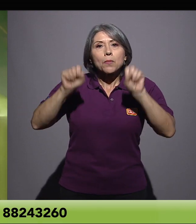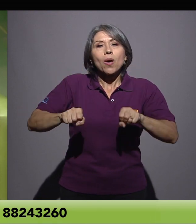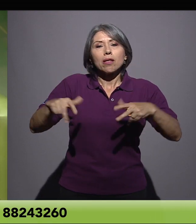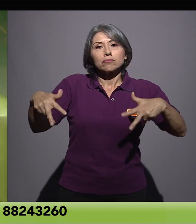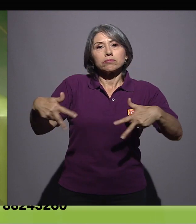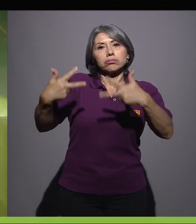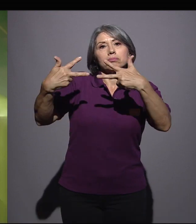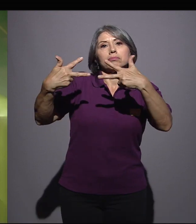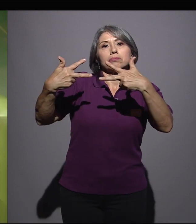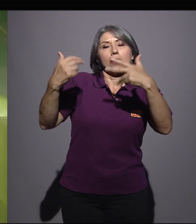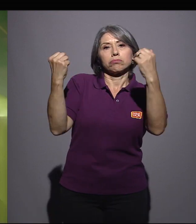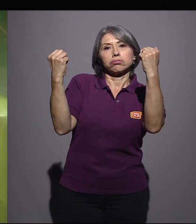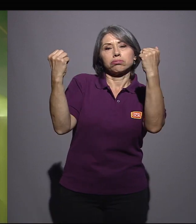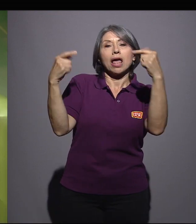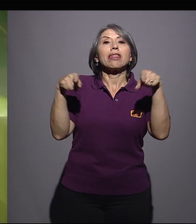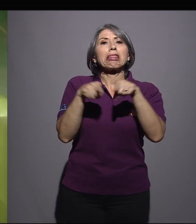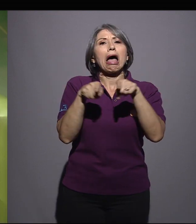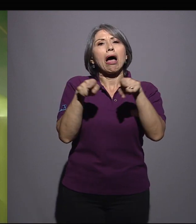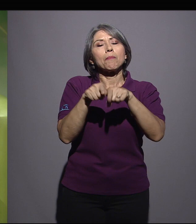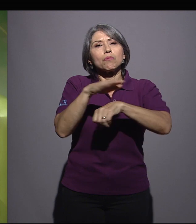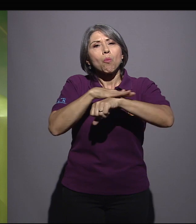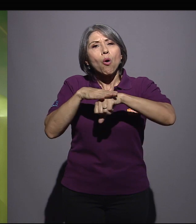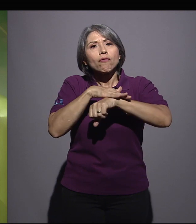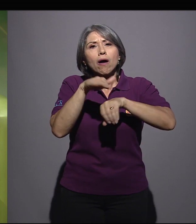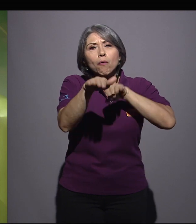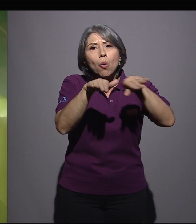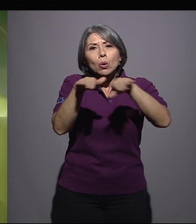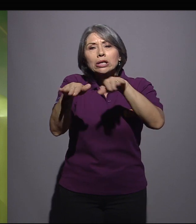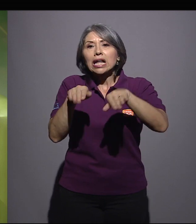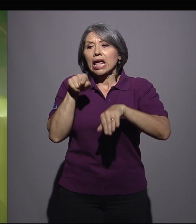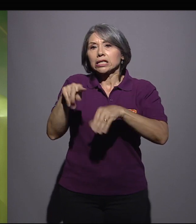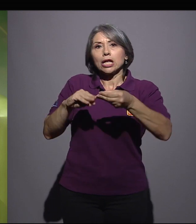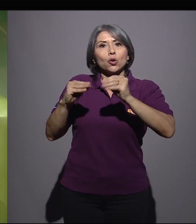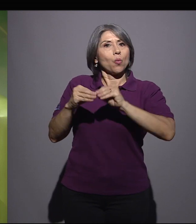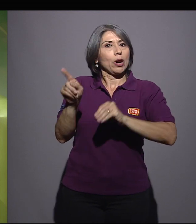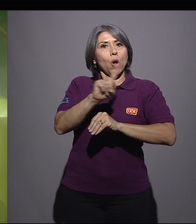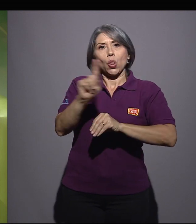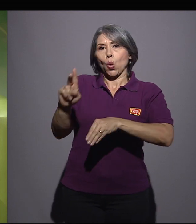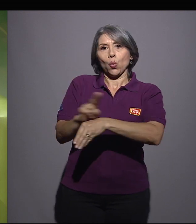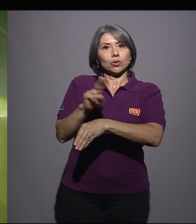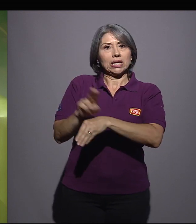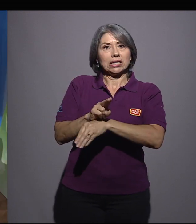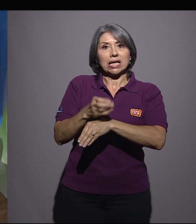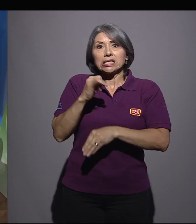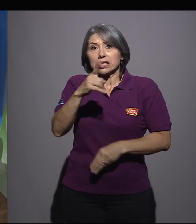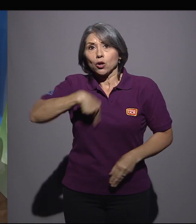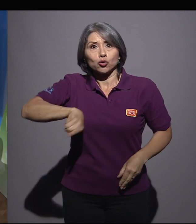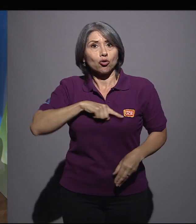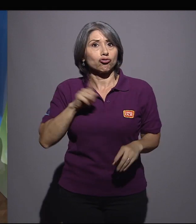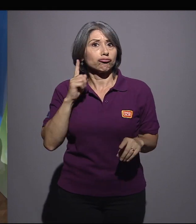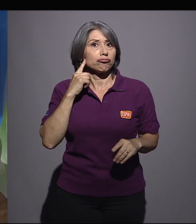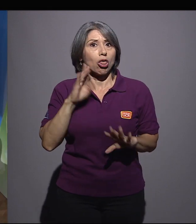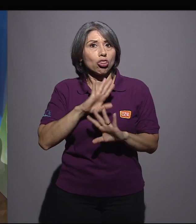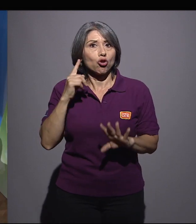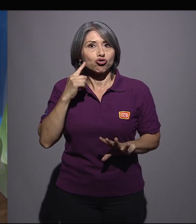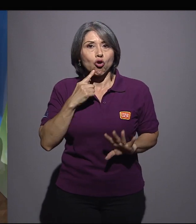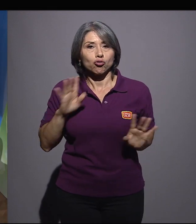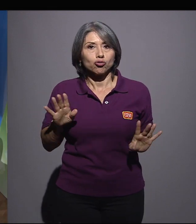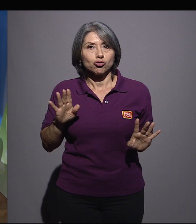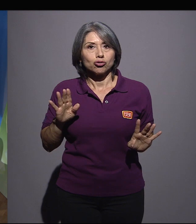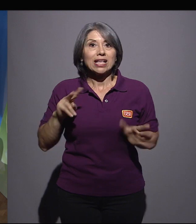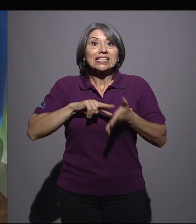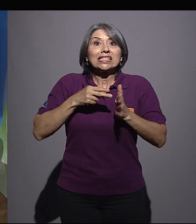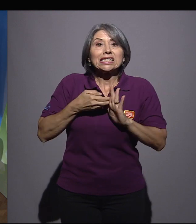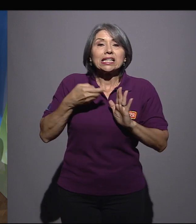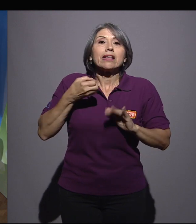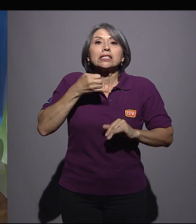a las personas de que por favor no utilicemos este número si no somos personas sordas, porque pues estaríamos limitando el derecho de las personas sordas